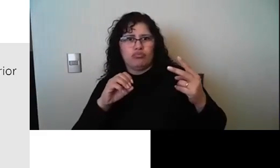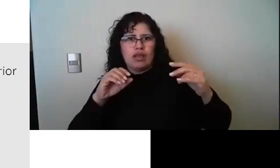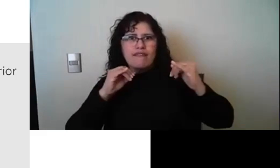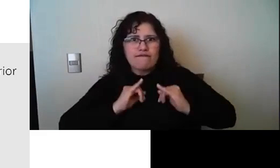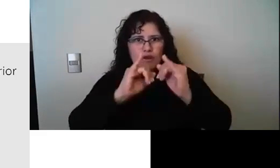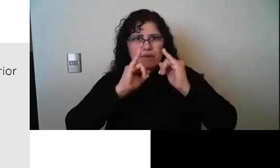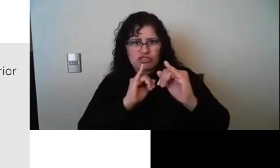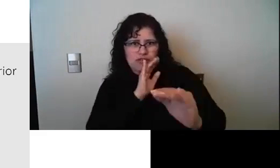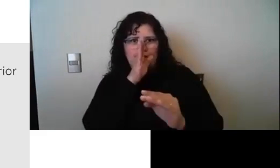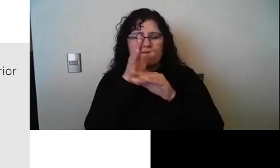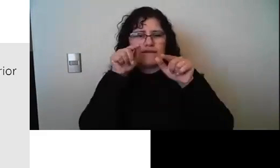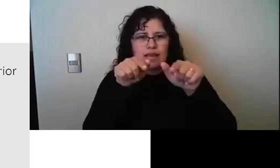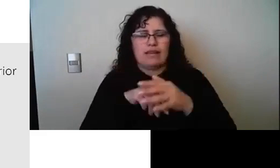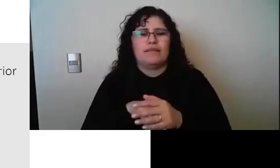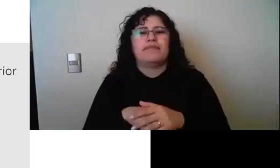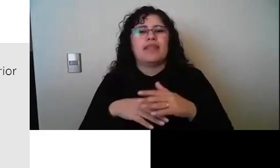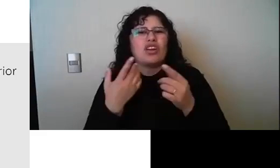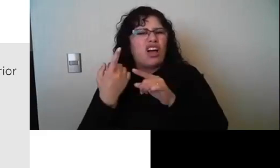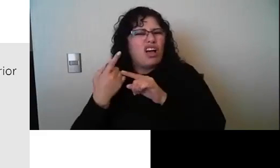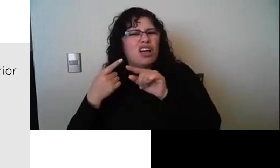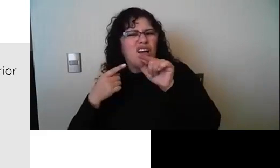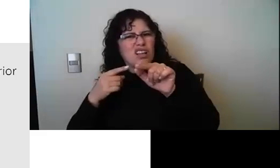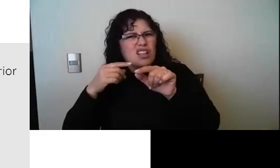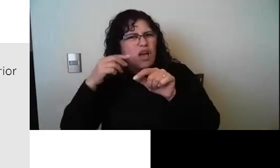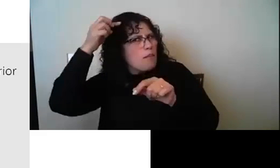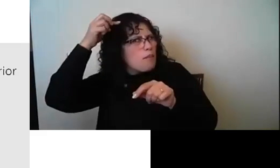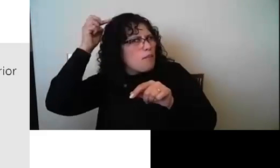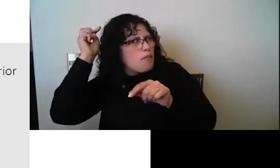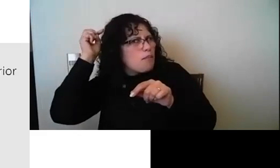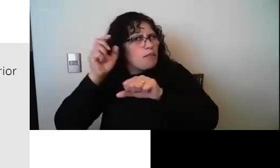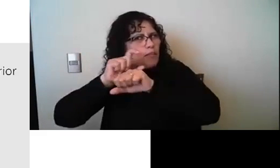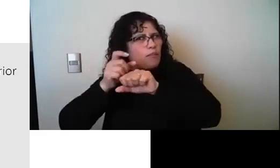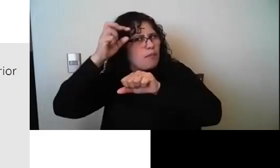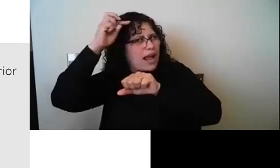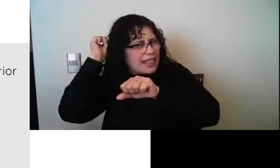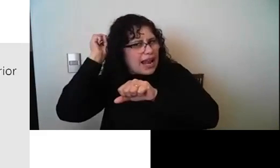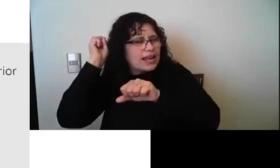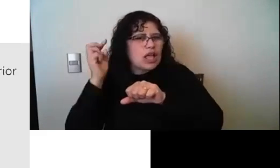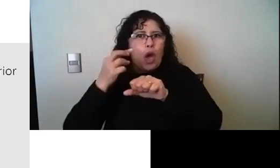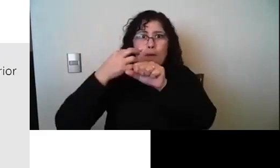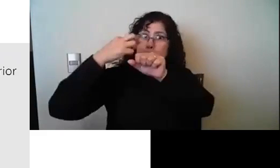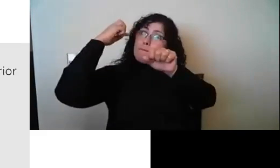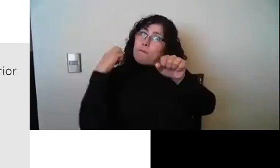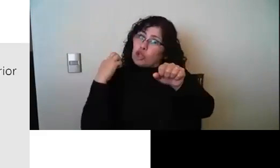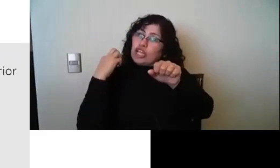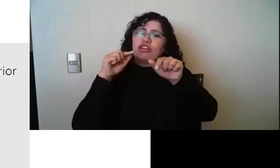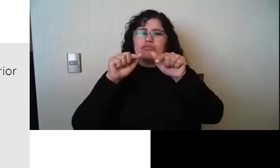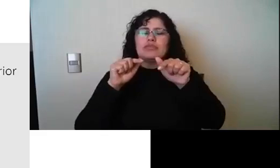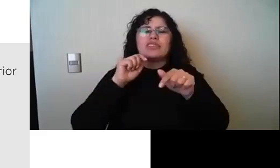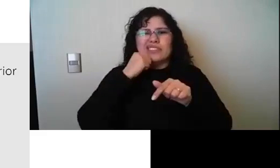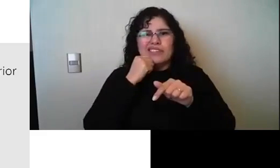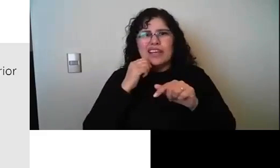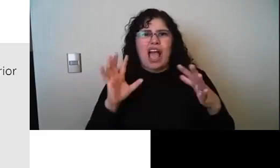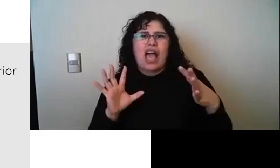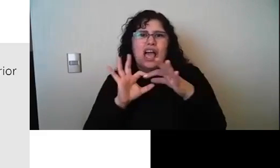también vimos en el hemisferio, la corteza parietal posterior, que será una corteza de asociación sensitiva,